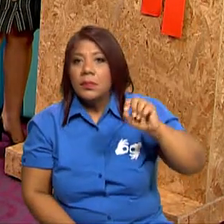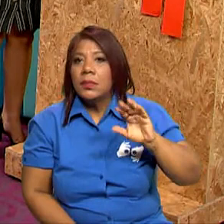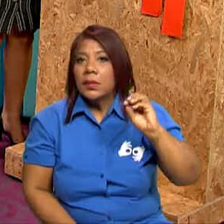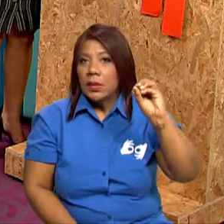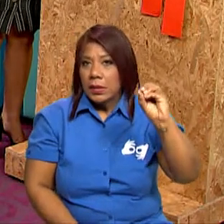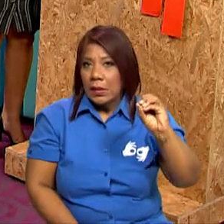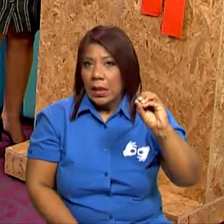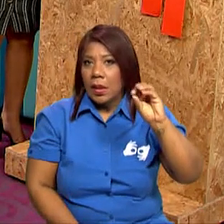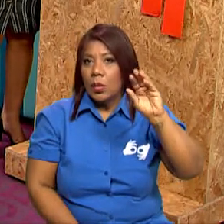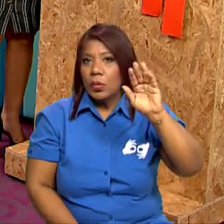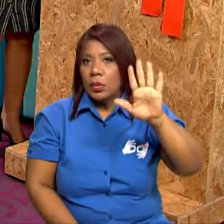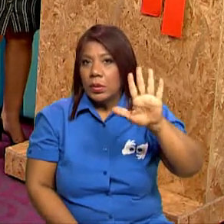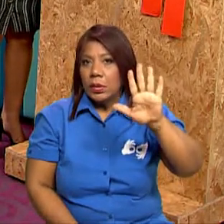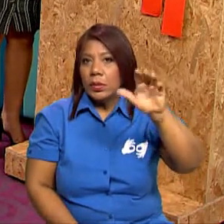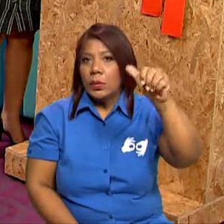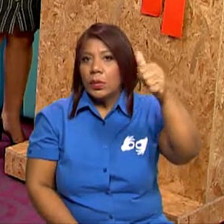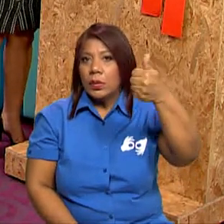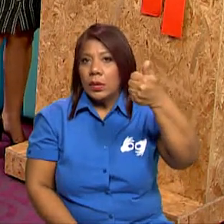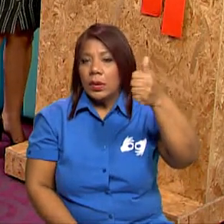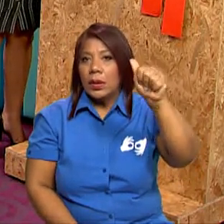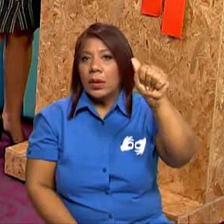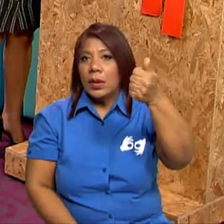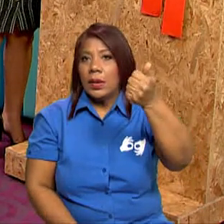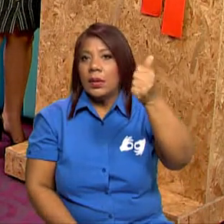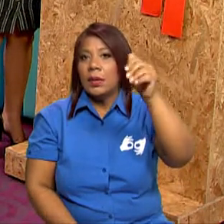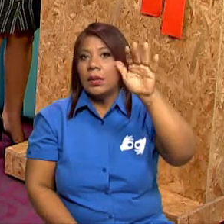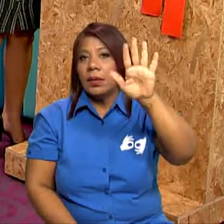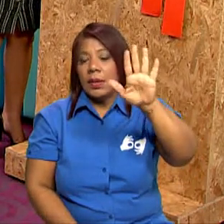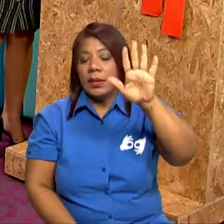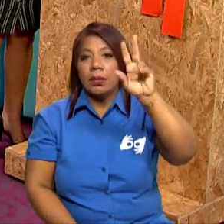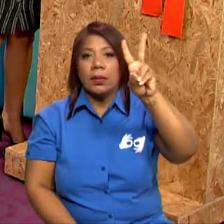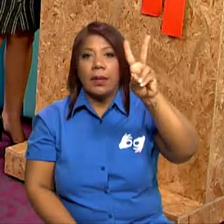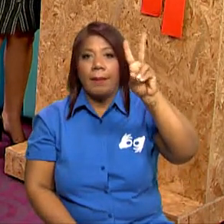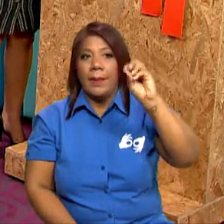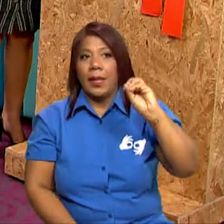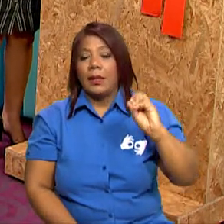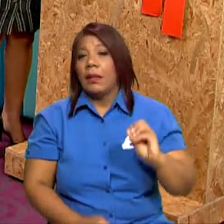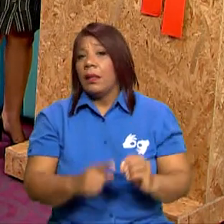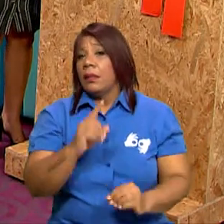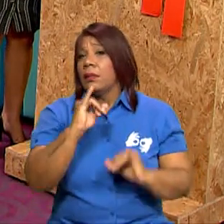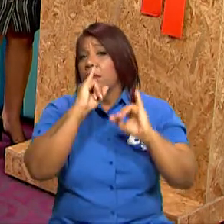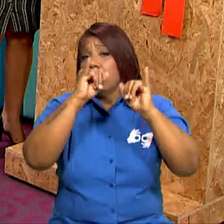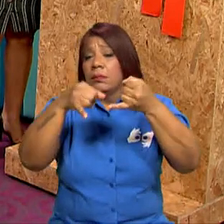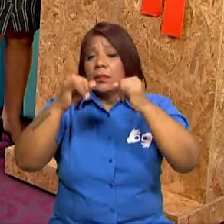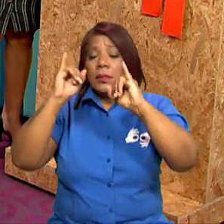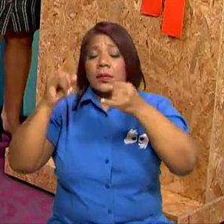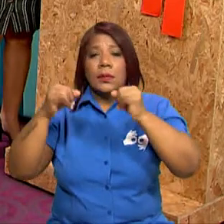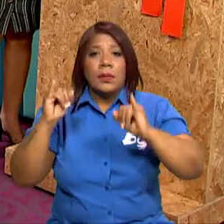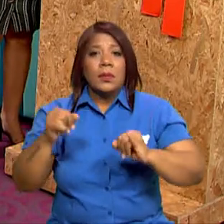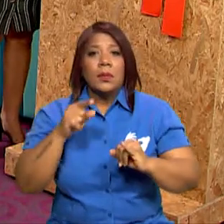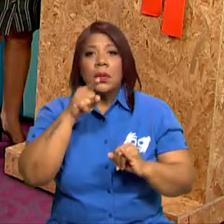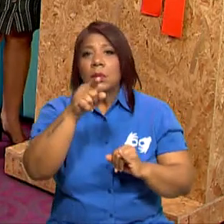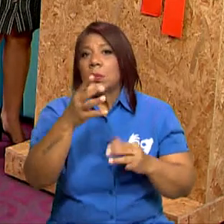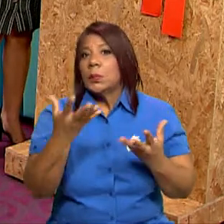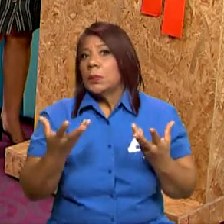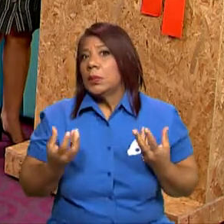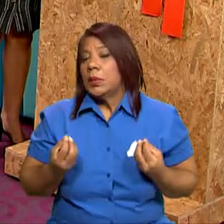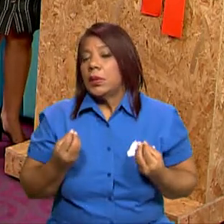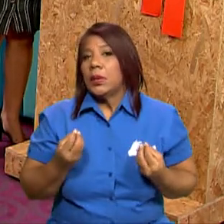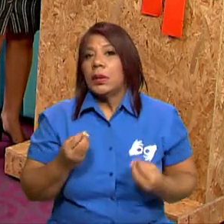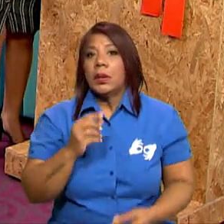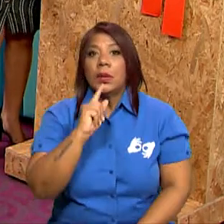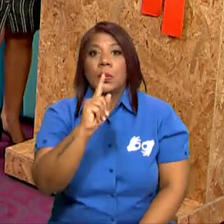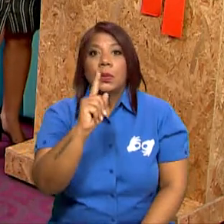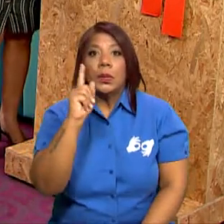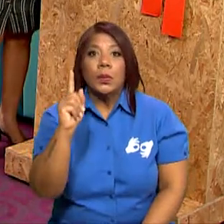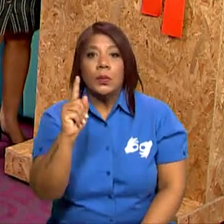ver mejor, pero tú vas a elegir el rango que vas a utilizar para cada uno de ellos. Uh-huh. También puedes utilizar porcentajes